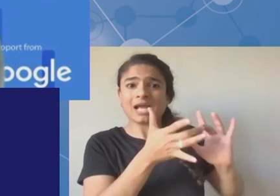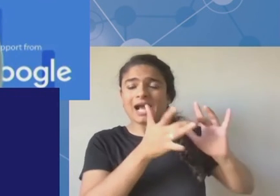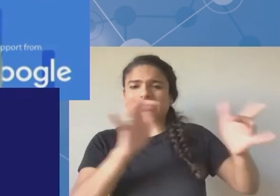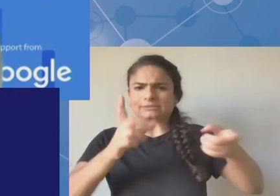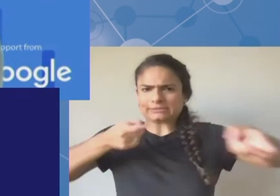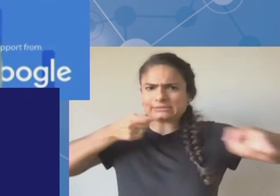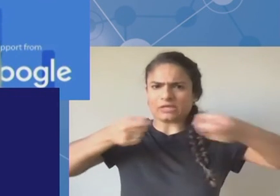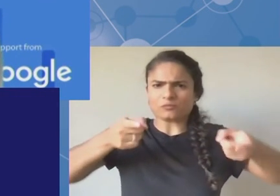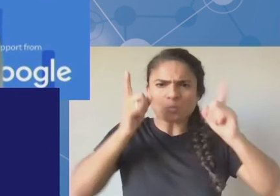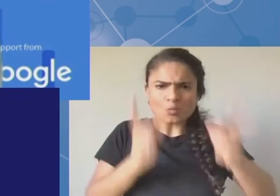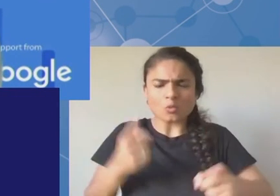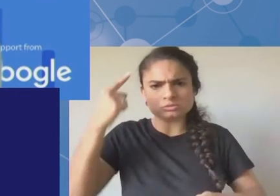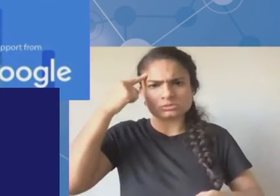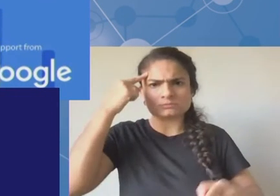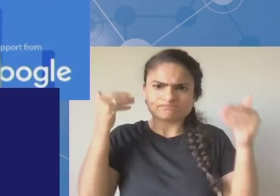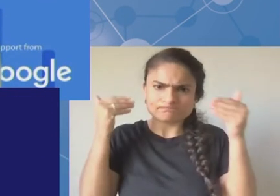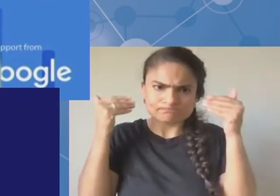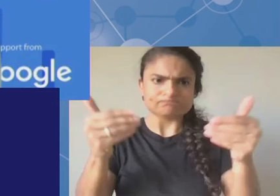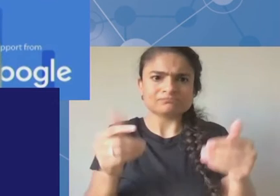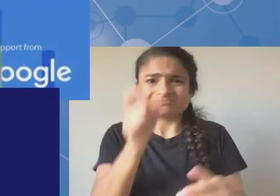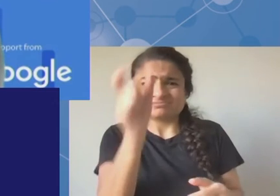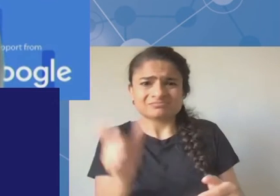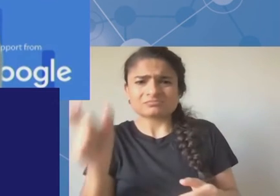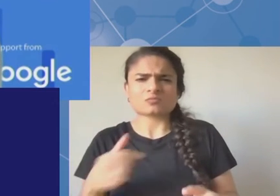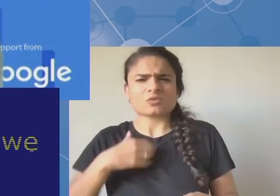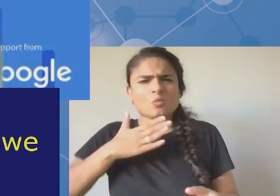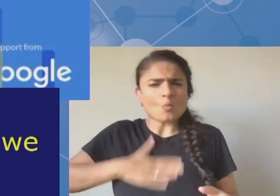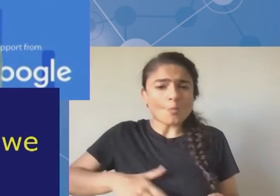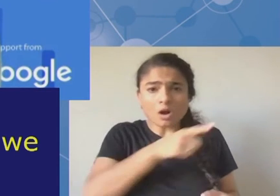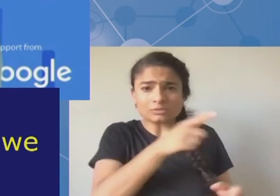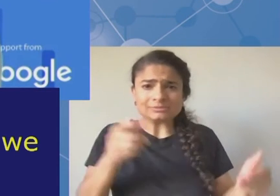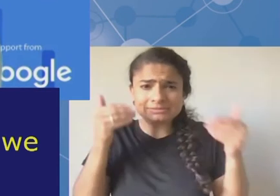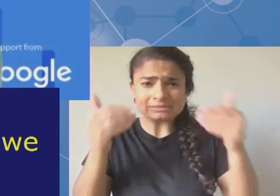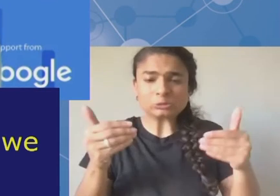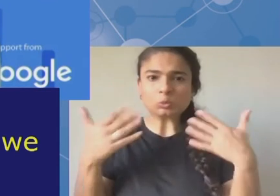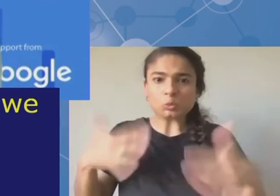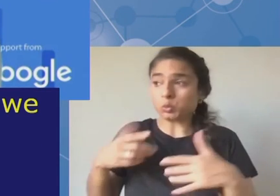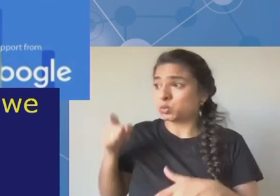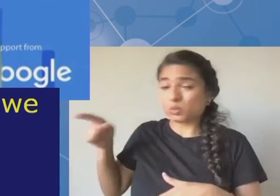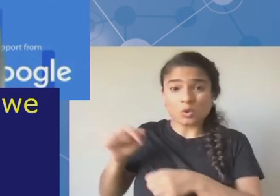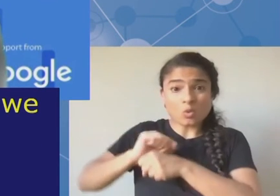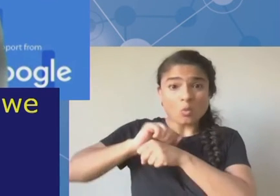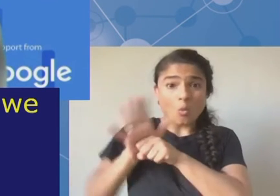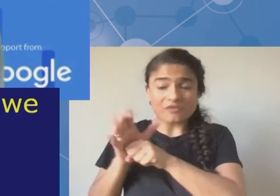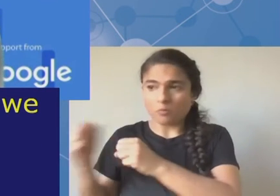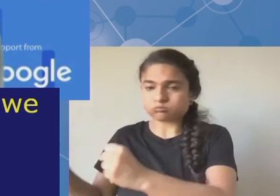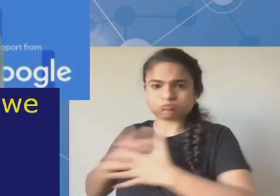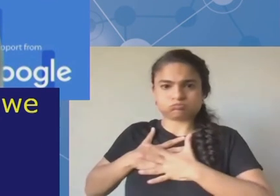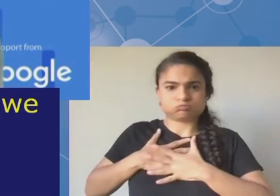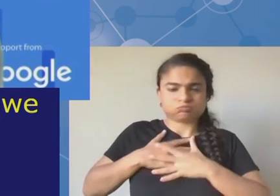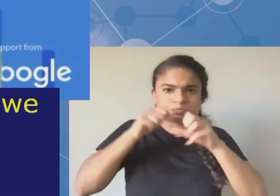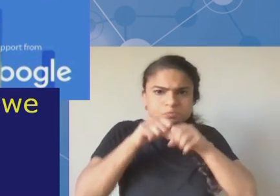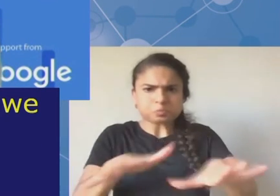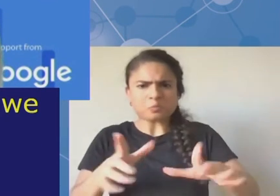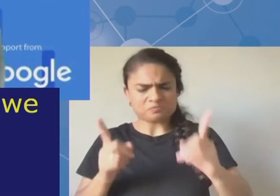cómo fomentar las competencias de las personas de los pueblos indígenas en materia